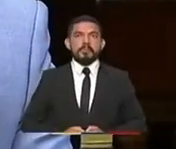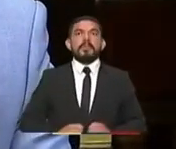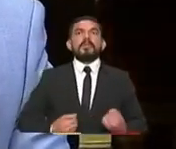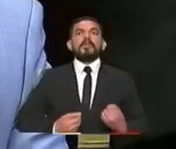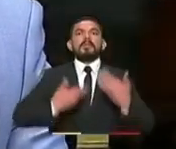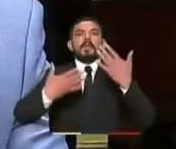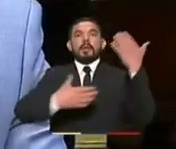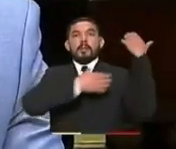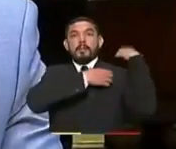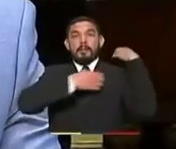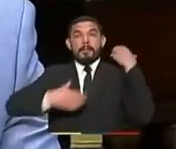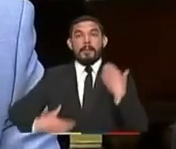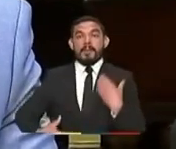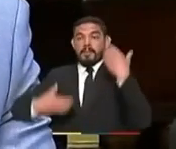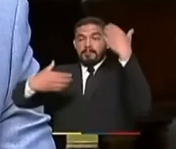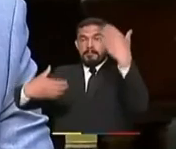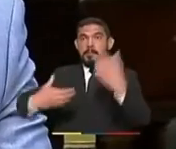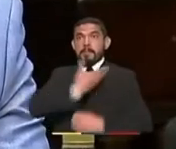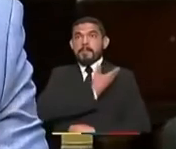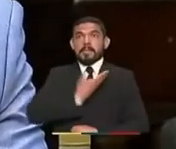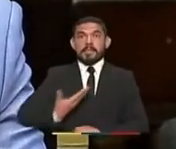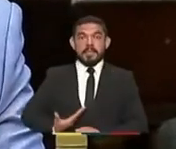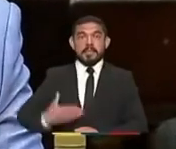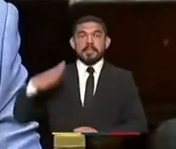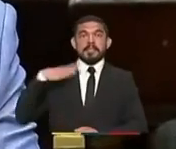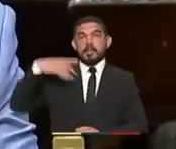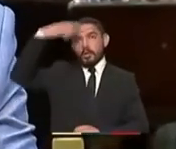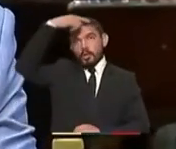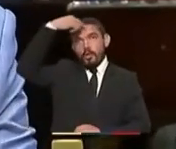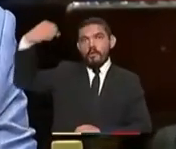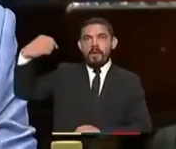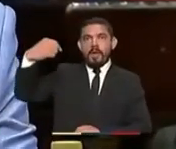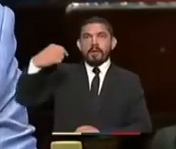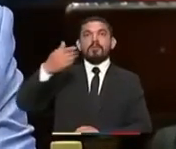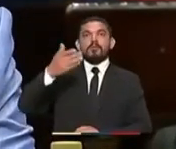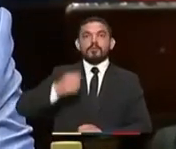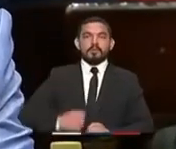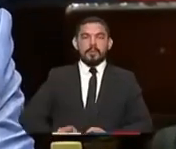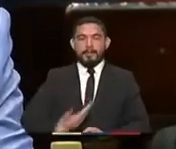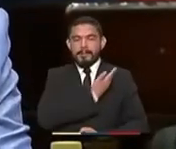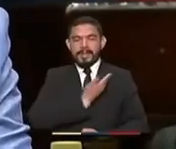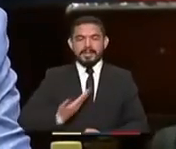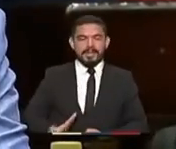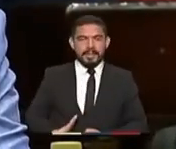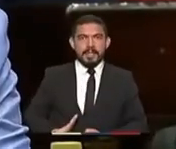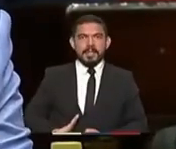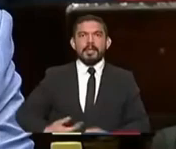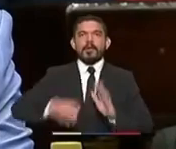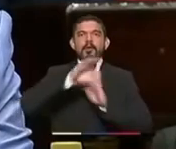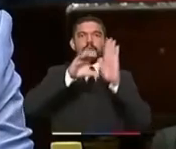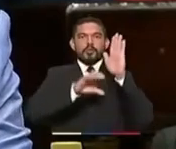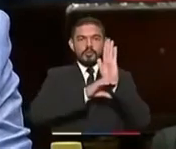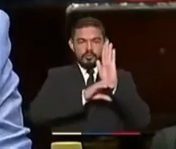imposición de la banda presidencial al señor Daniel Novoa Azín, presidente constitucional